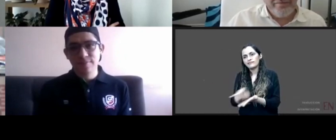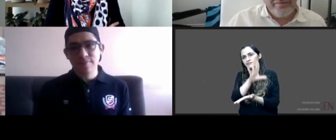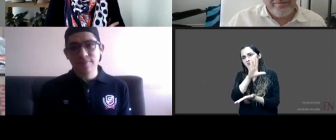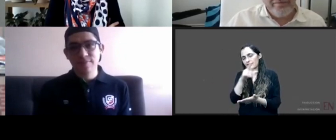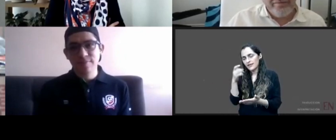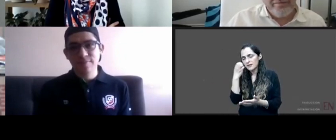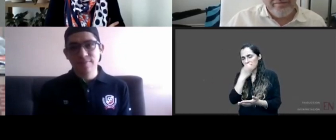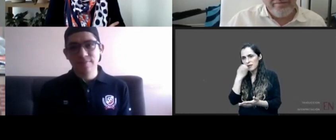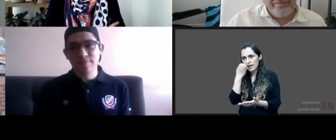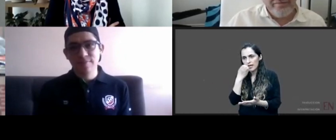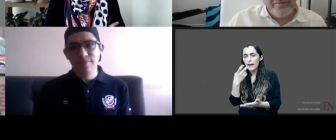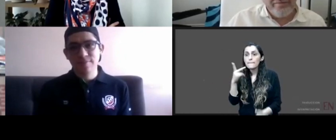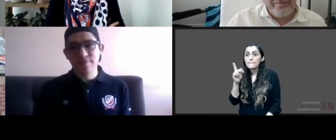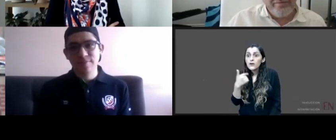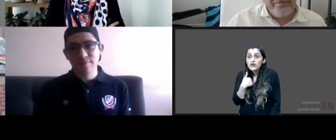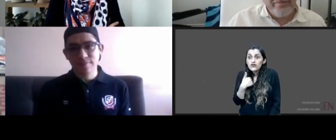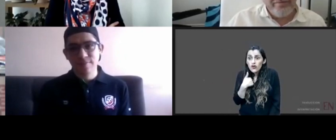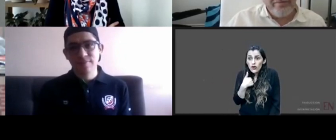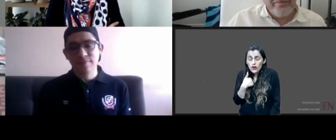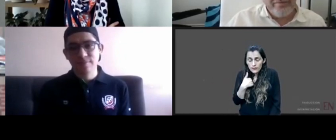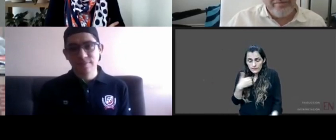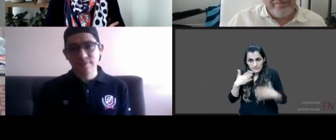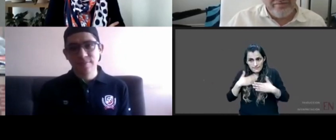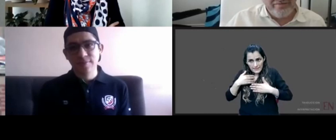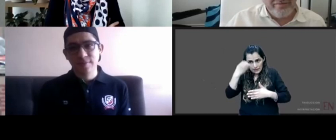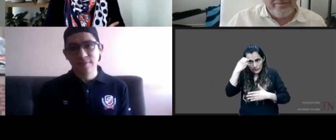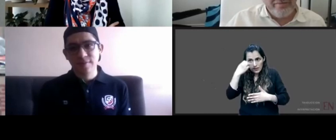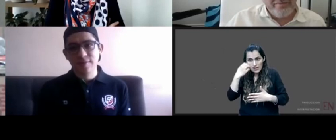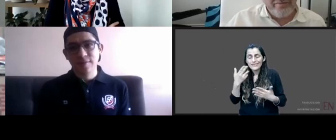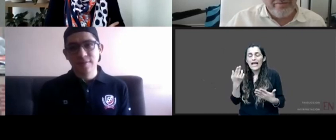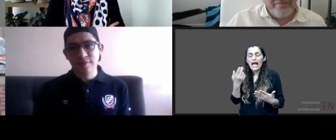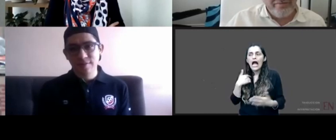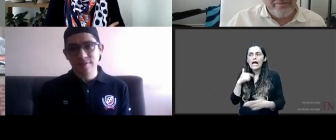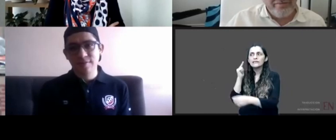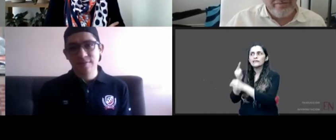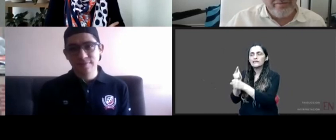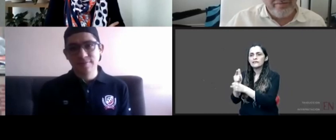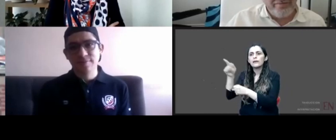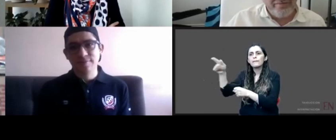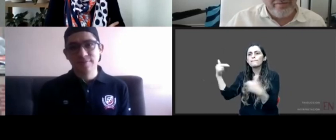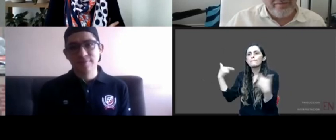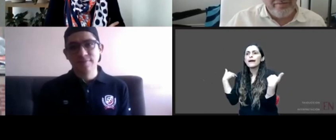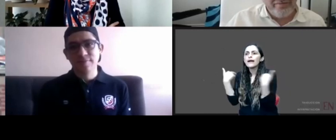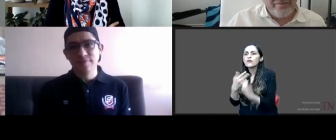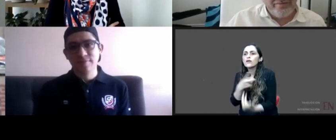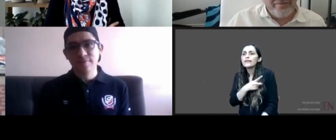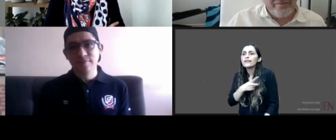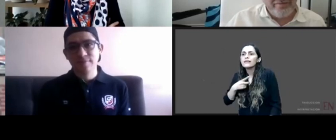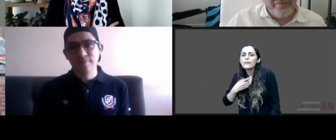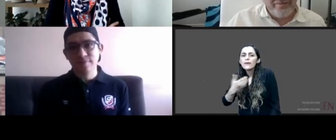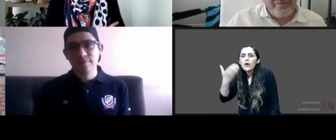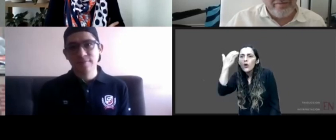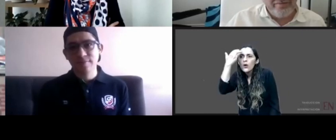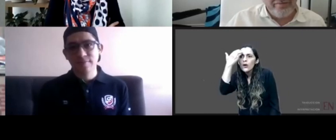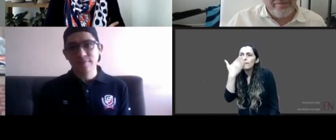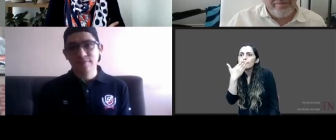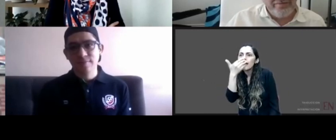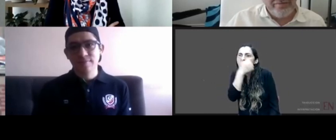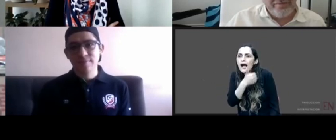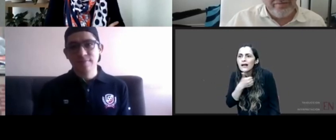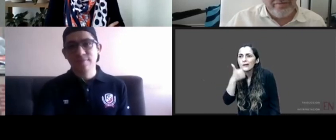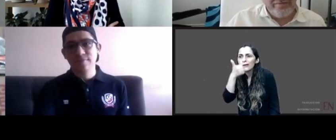maestros tienen que ver el contexto del niño, preguntar si habla una lengua. Imagínense,